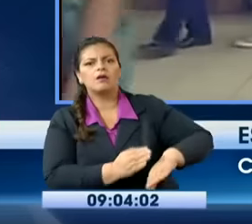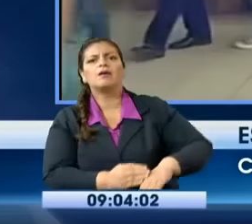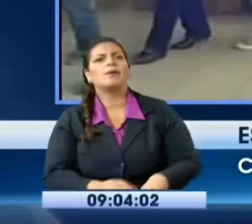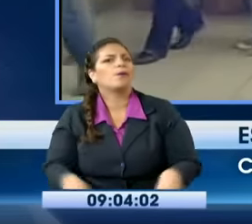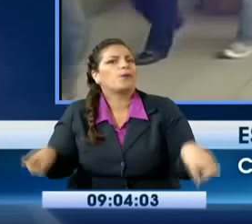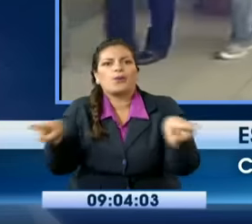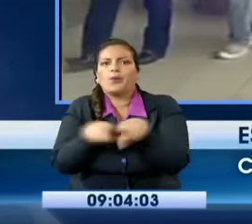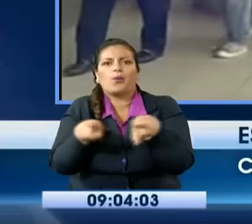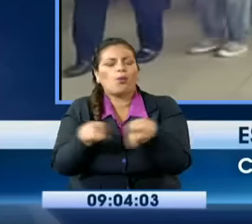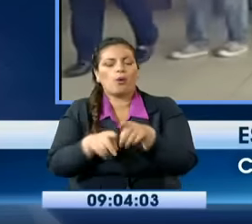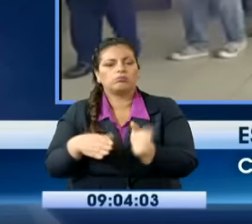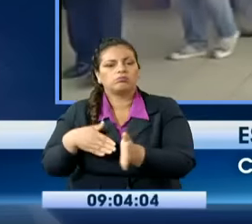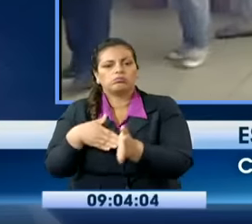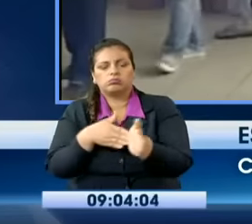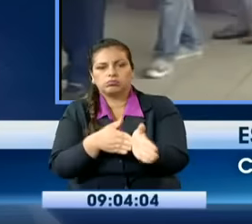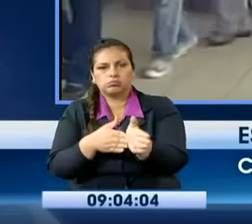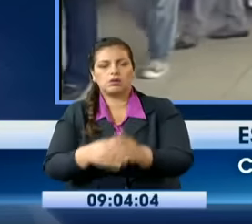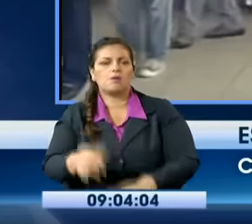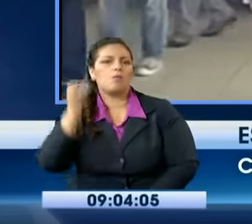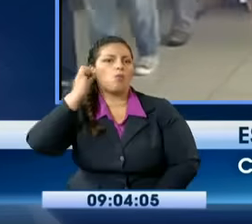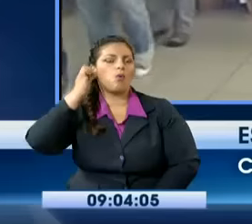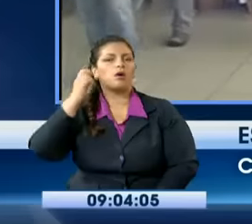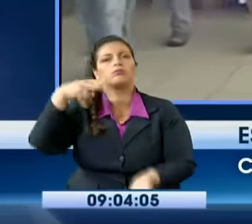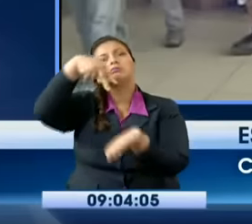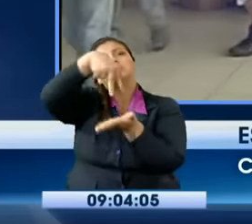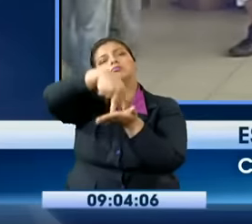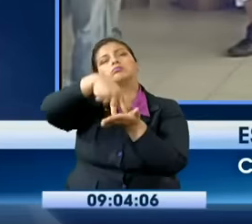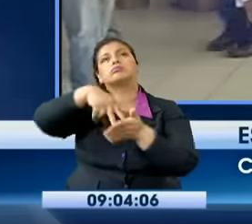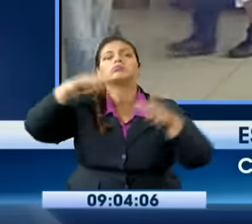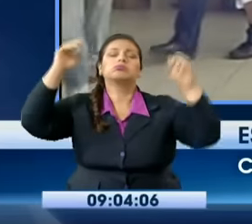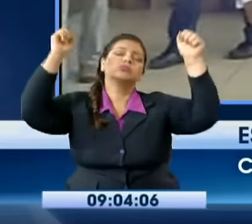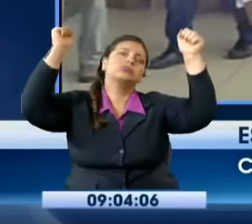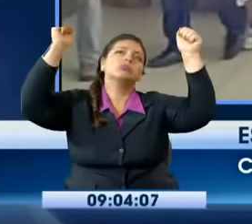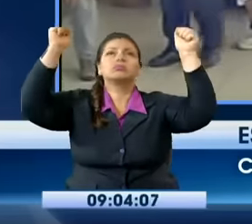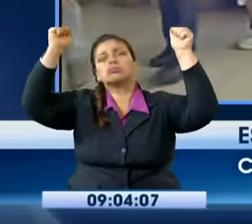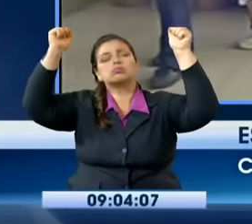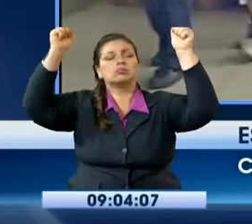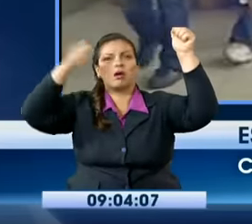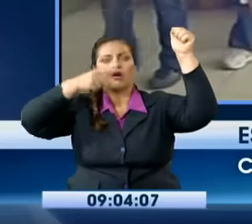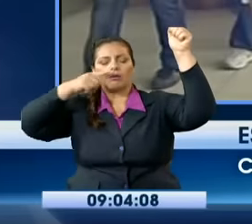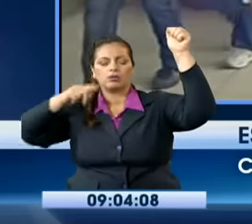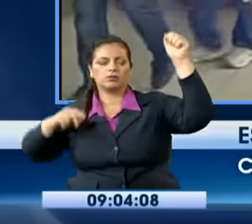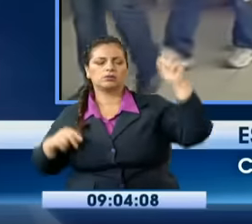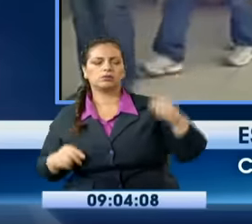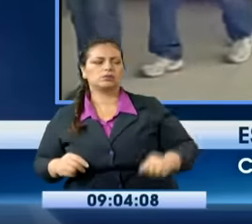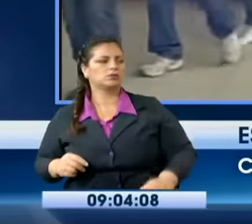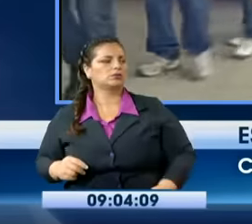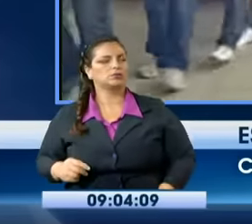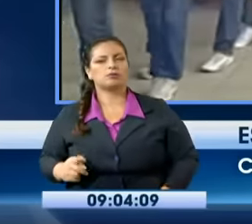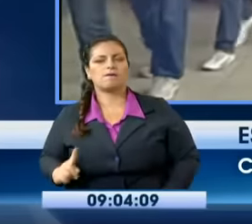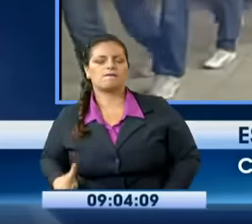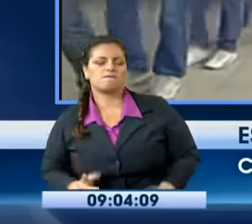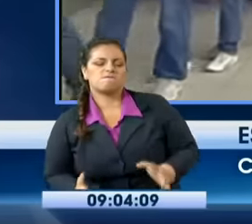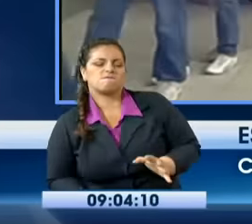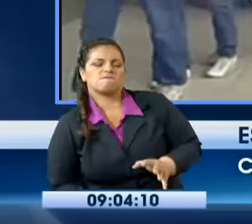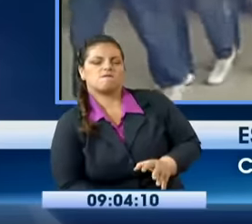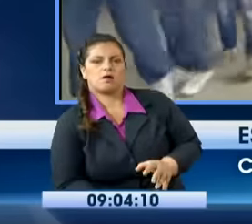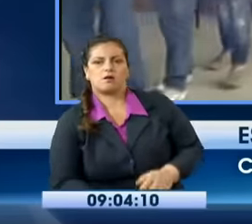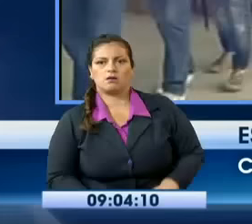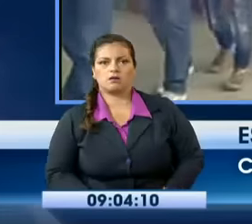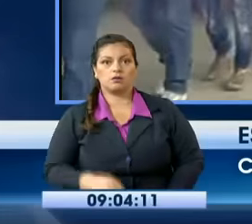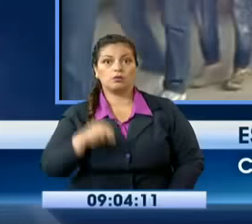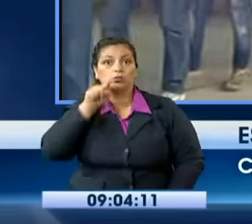gusta lo otro. Ver que están ofendiendo, agraviando a otra persona, a una dama, toqueteándola o algún morboso de esto, un enfermo de esto,